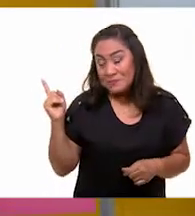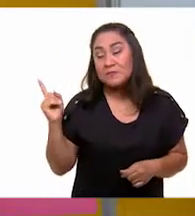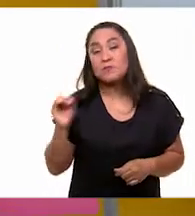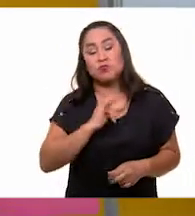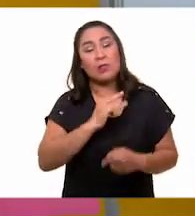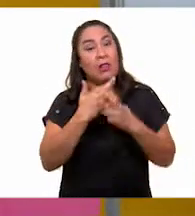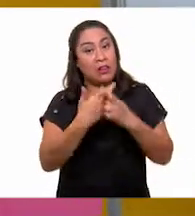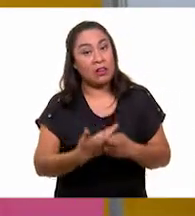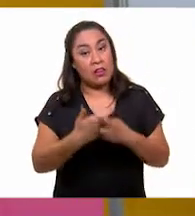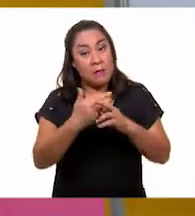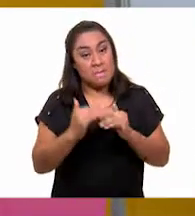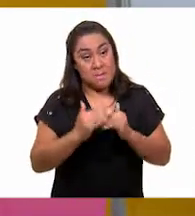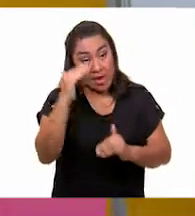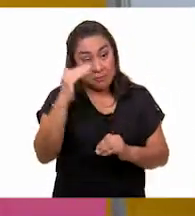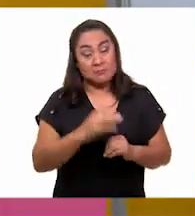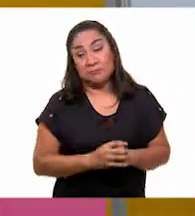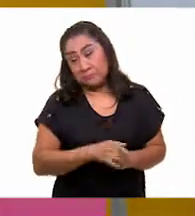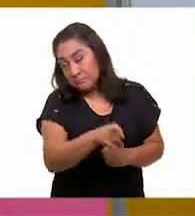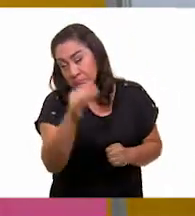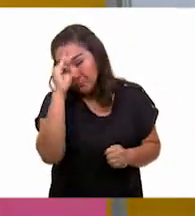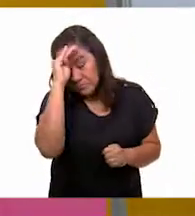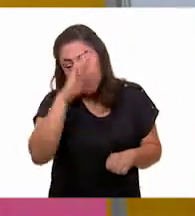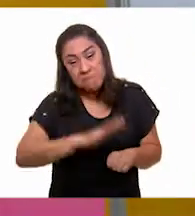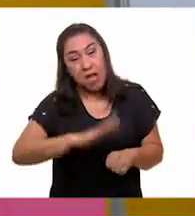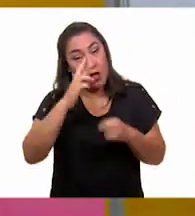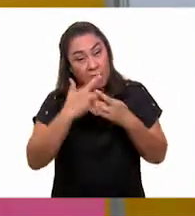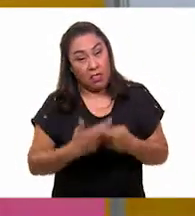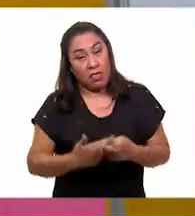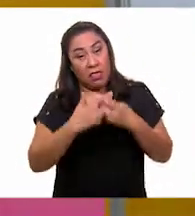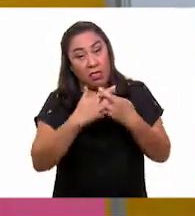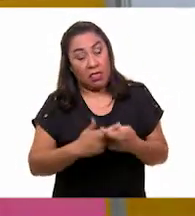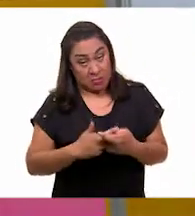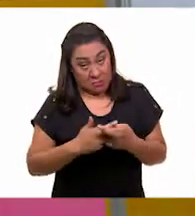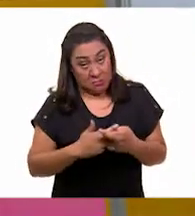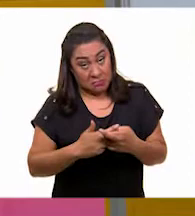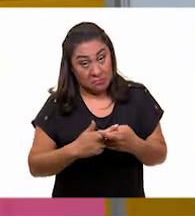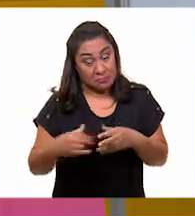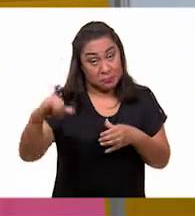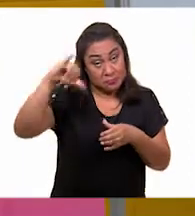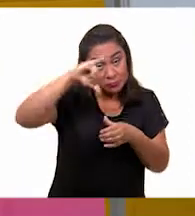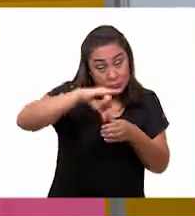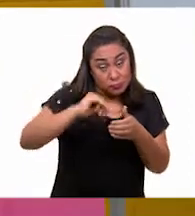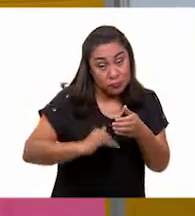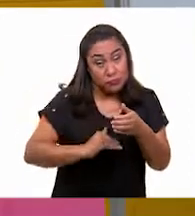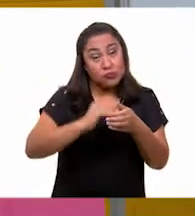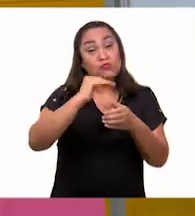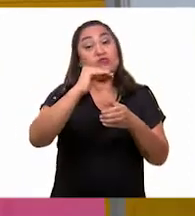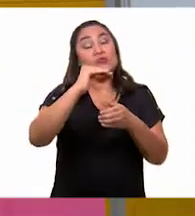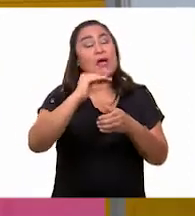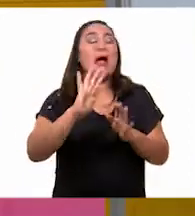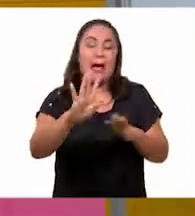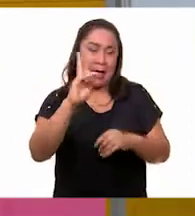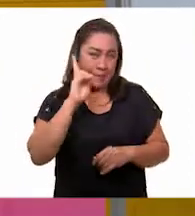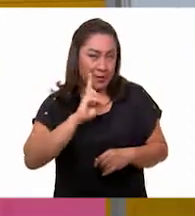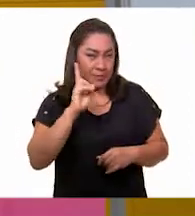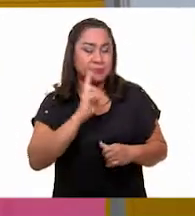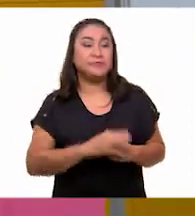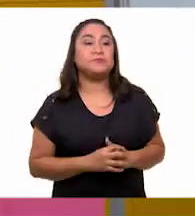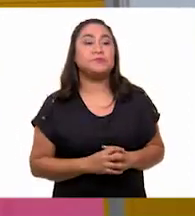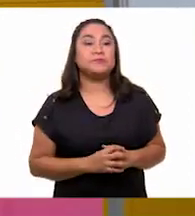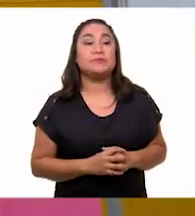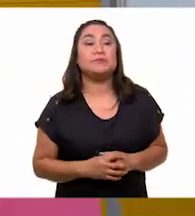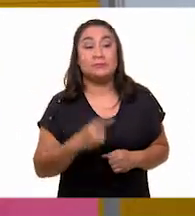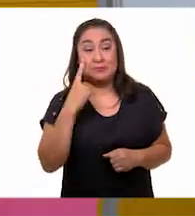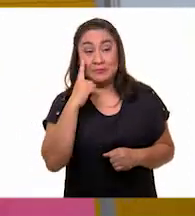hemos elegido, así es. Y esta es a la que ustedes piensan que le cabe más, ¿verdad? Cierto. Perfecto, entonces vamos a hacerlo. Voy a poner agua